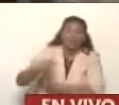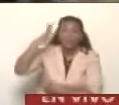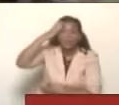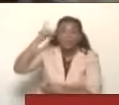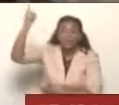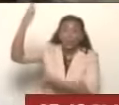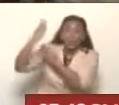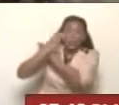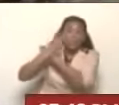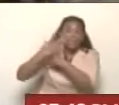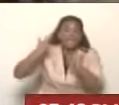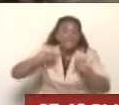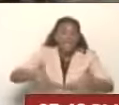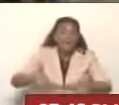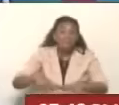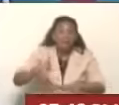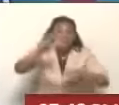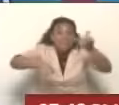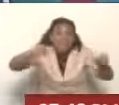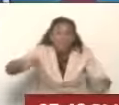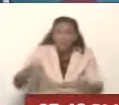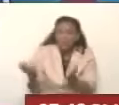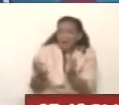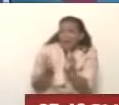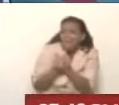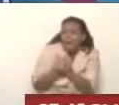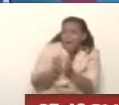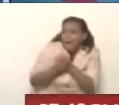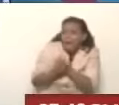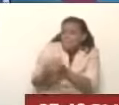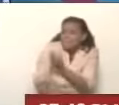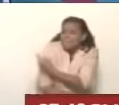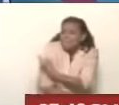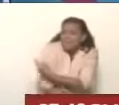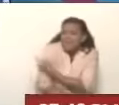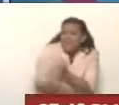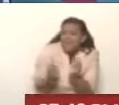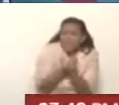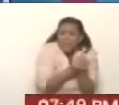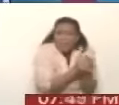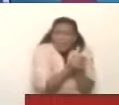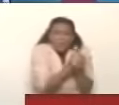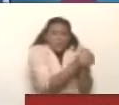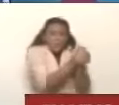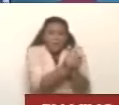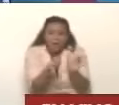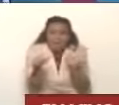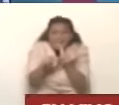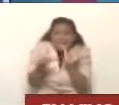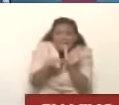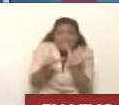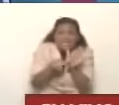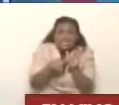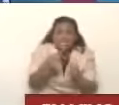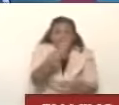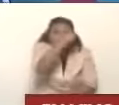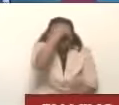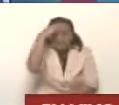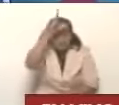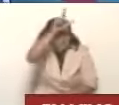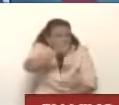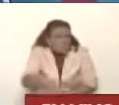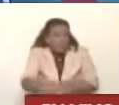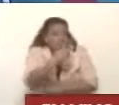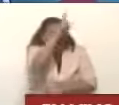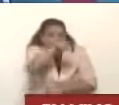Porque teníamos a los corruptos y traidores al lado. Los tenía. Y ni por mi mente me podía